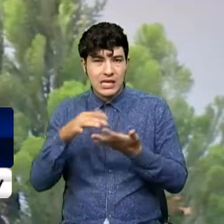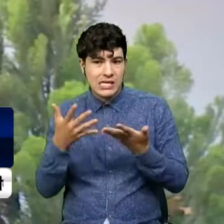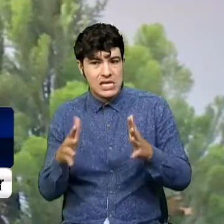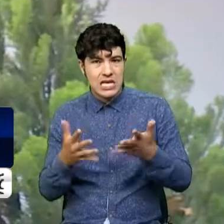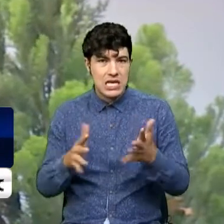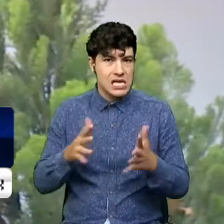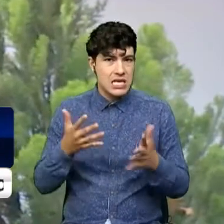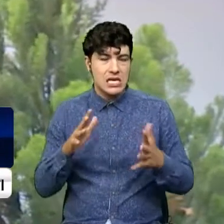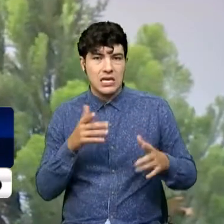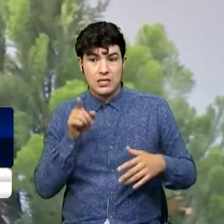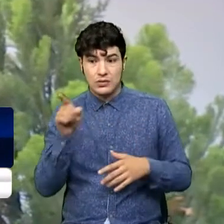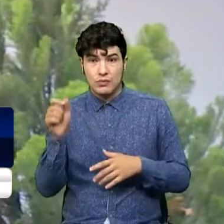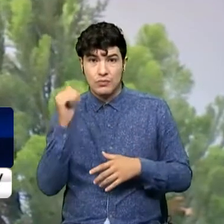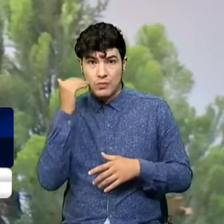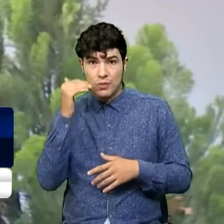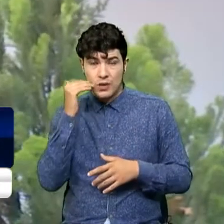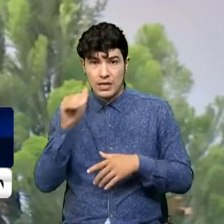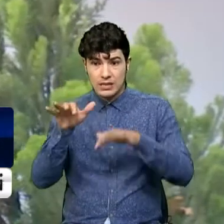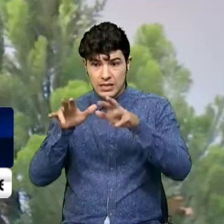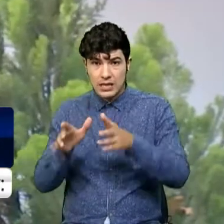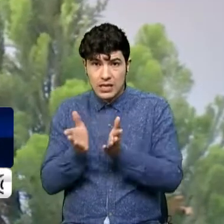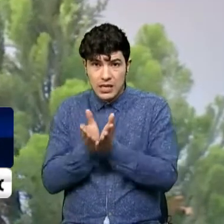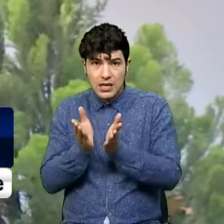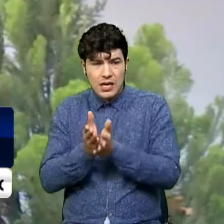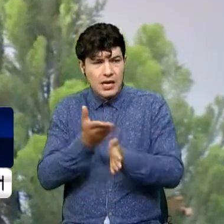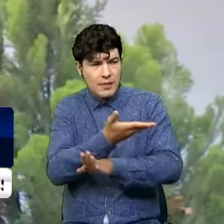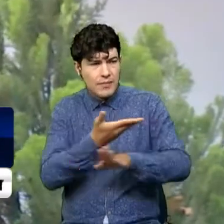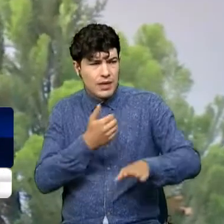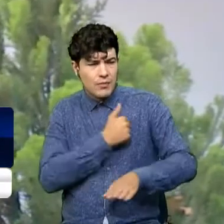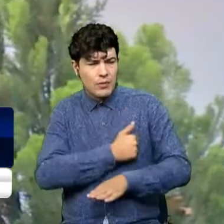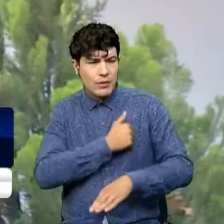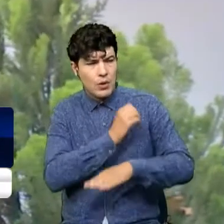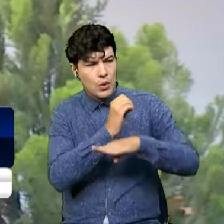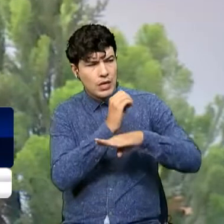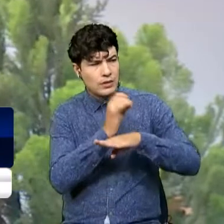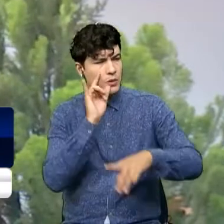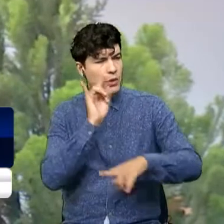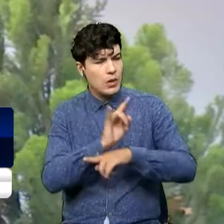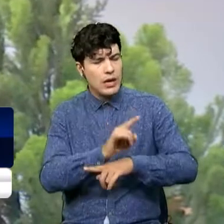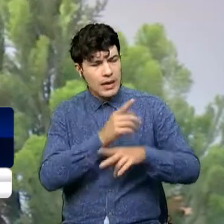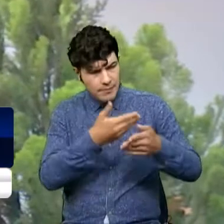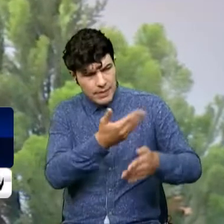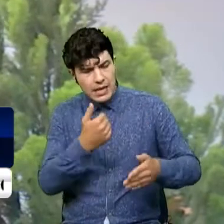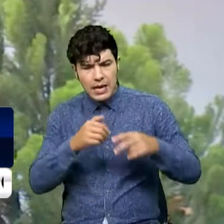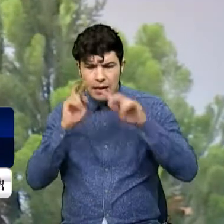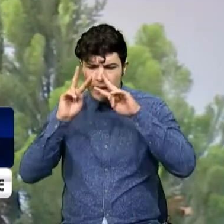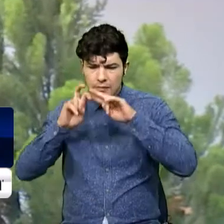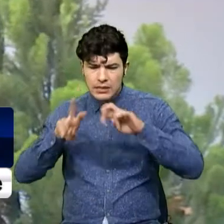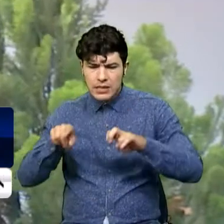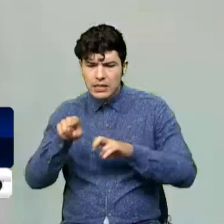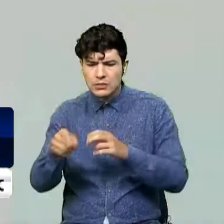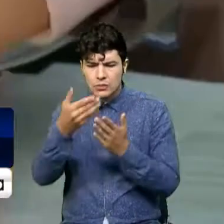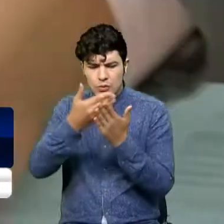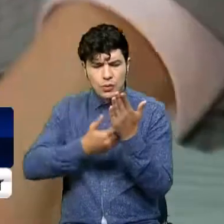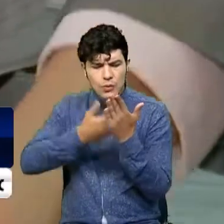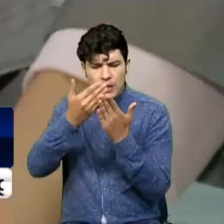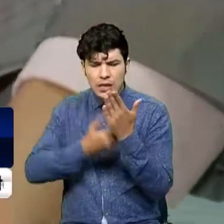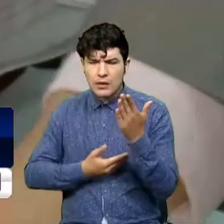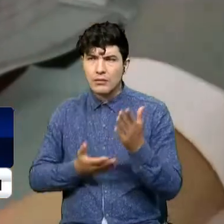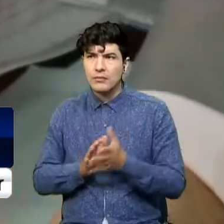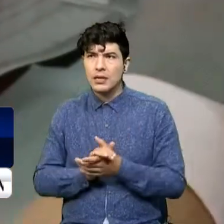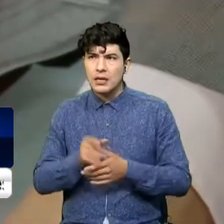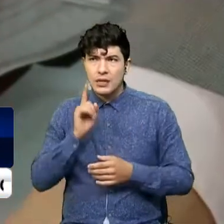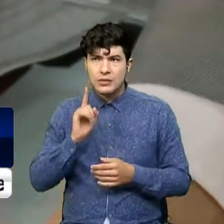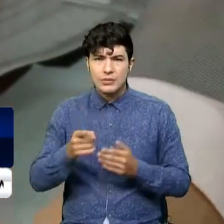propia secretaria de Educación Departamental le pidió a los órganos de control investigar dicha documentación. El